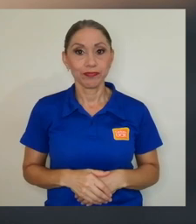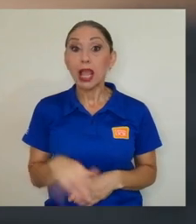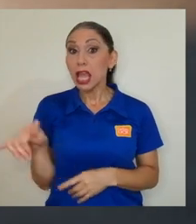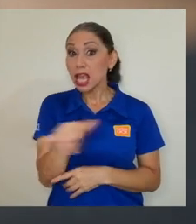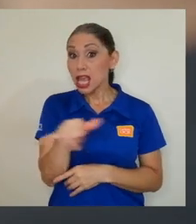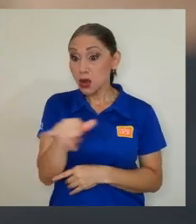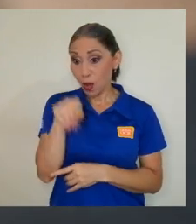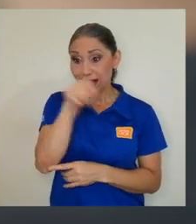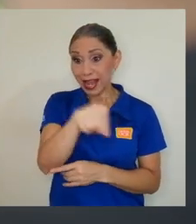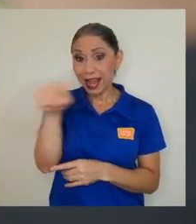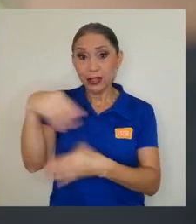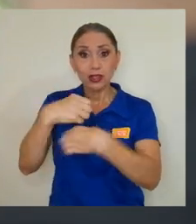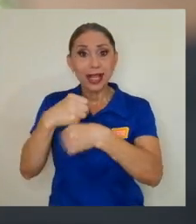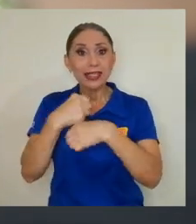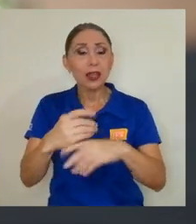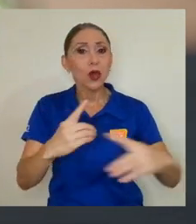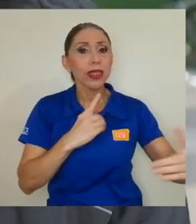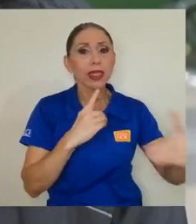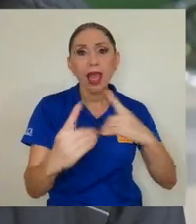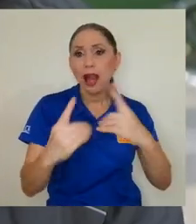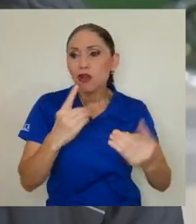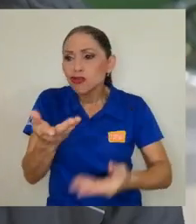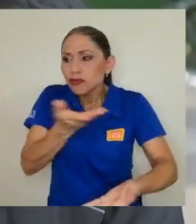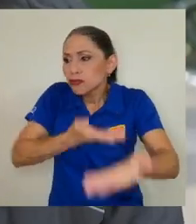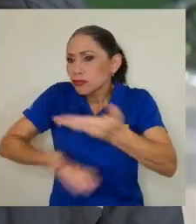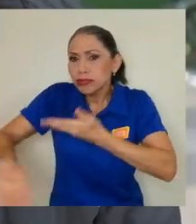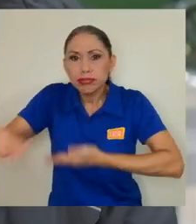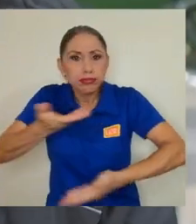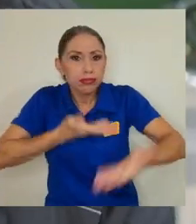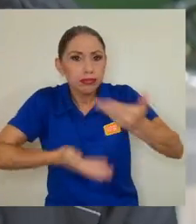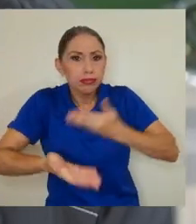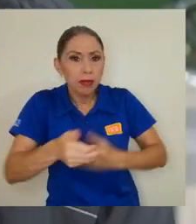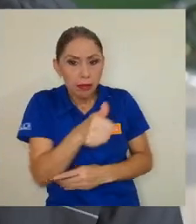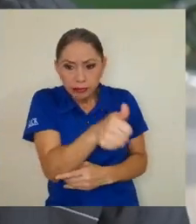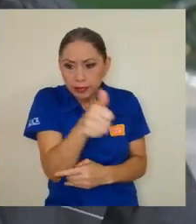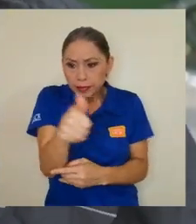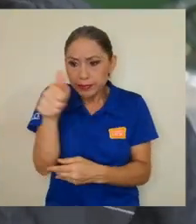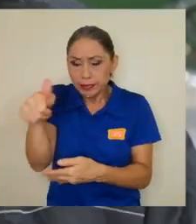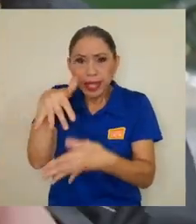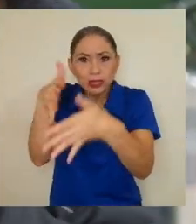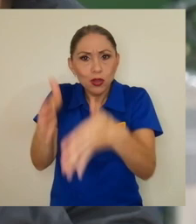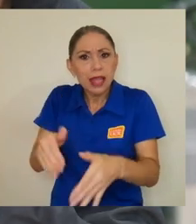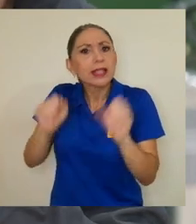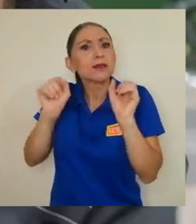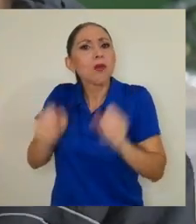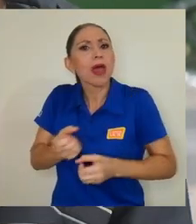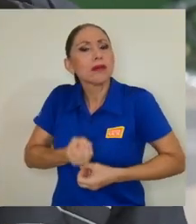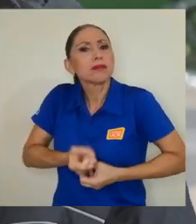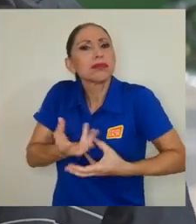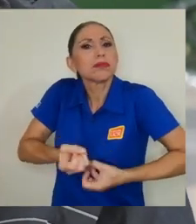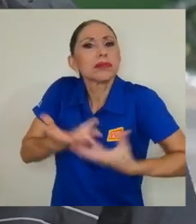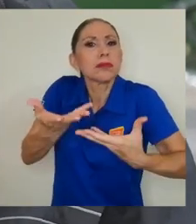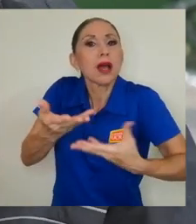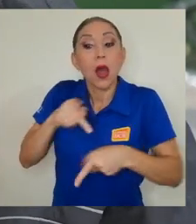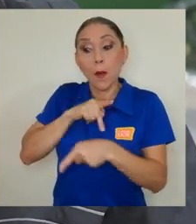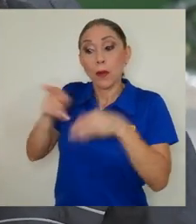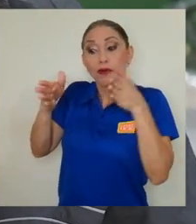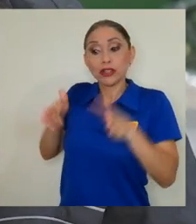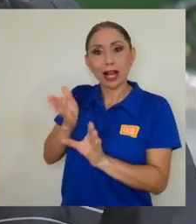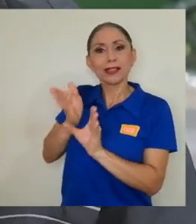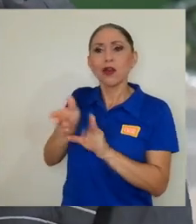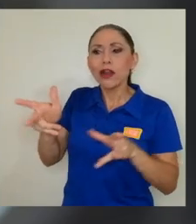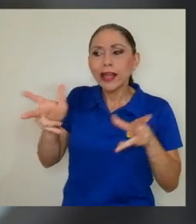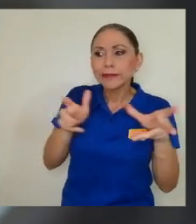han estado llevando a cabo espacios de diálogo en donde los estudiantes puedan compartir sus situaciones y ser escuchados por un profesional